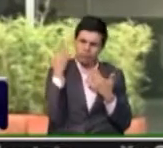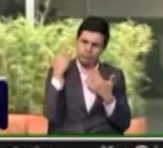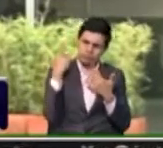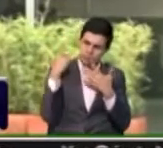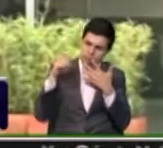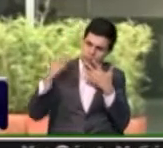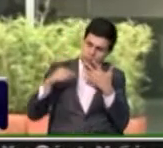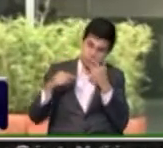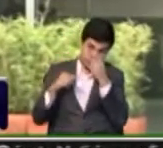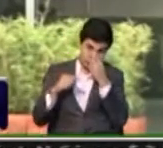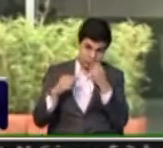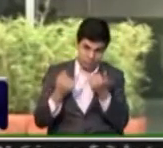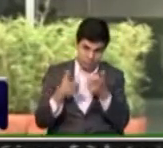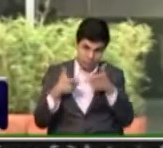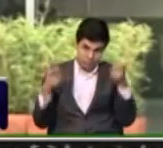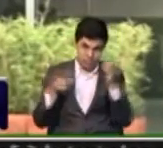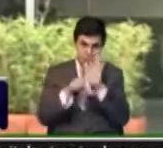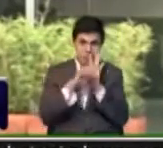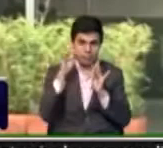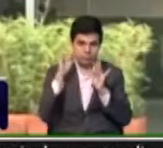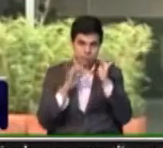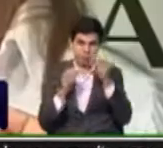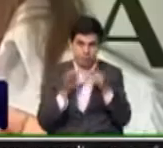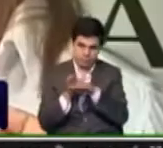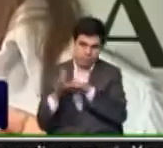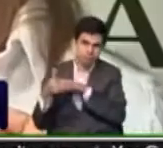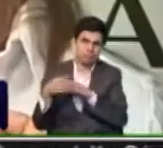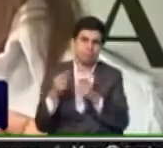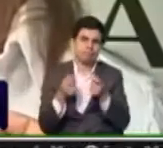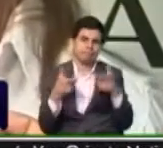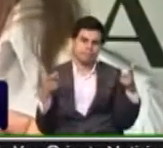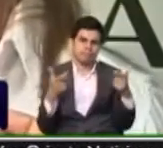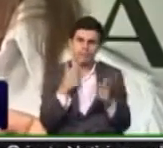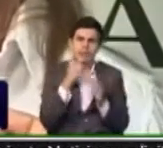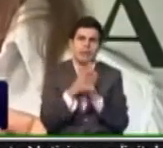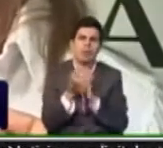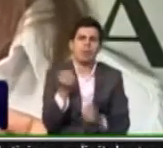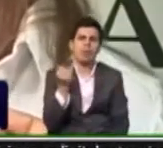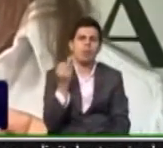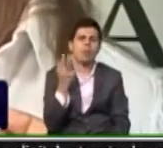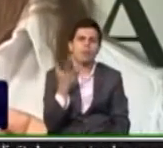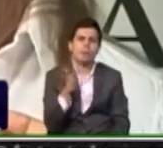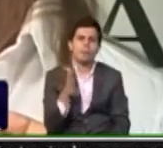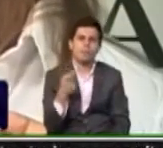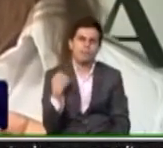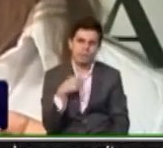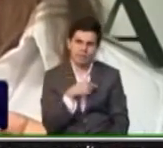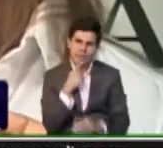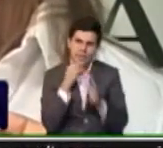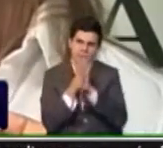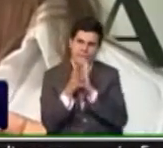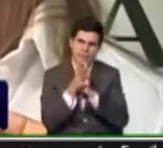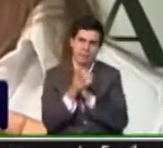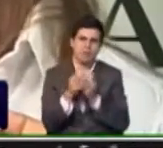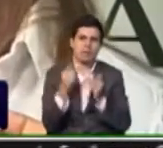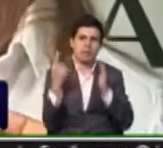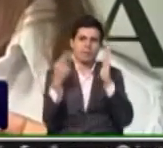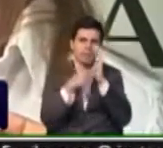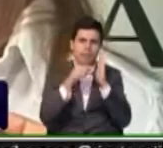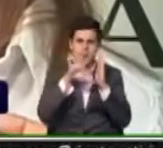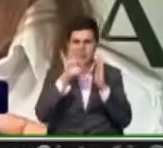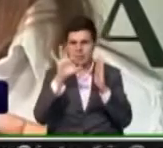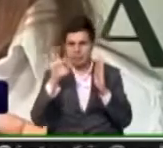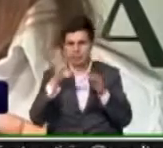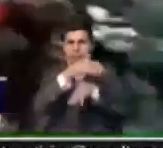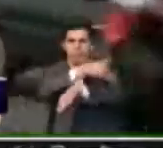aumentado el ingreso ilegal por esa zona de frontera. Hablemos del valor en aduanas que nosotros manejamos, alrededor de 1.500